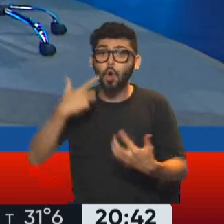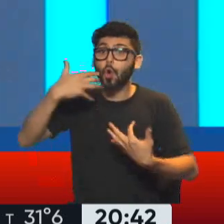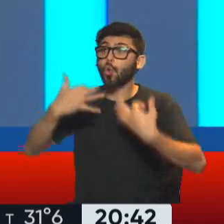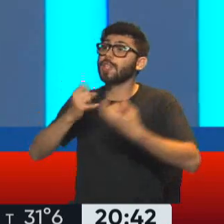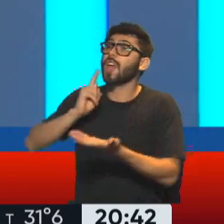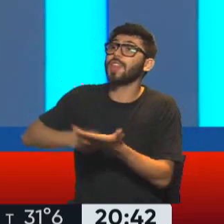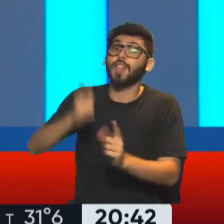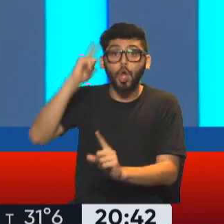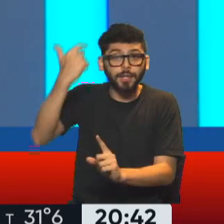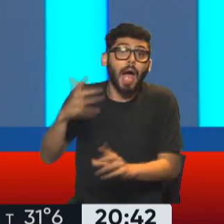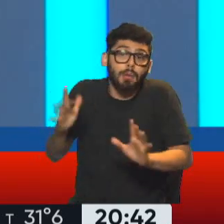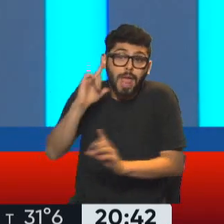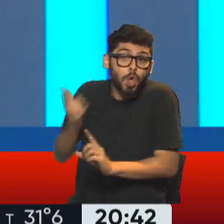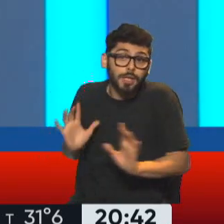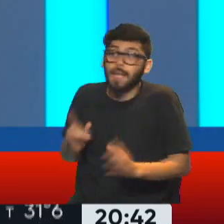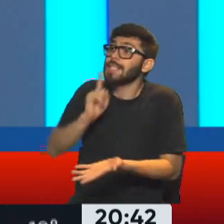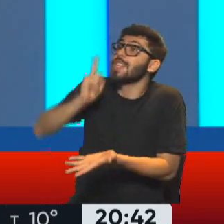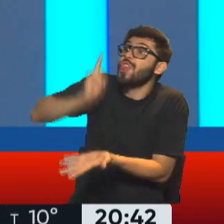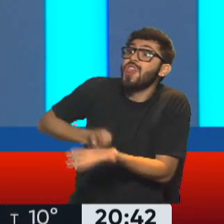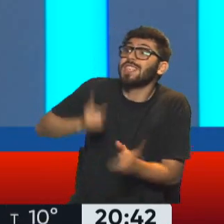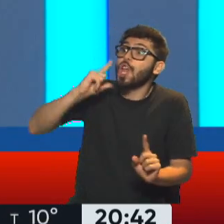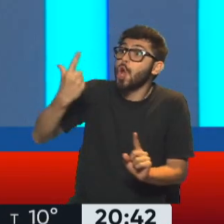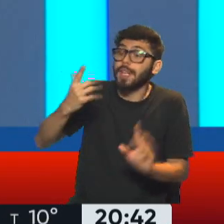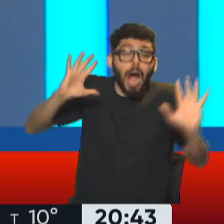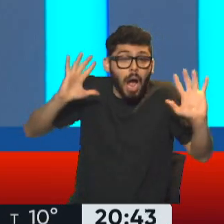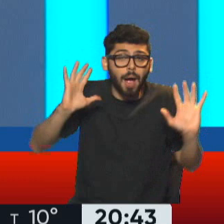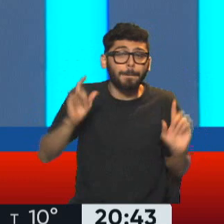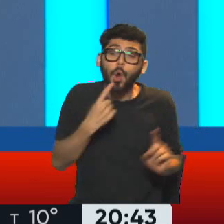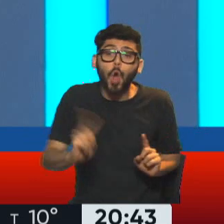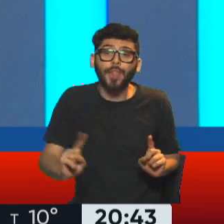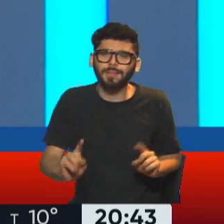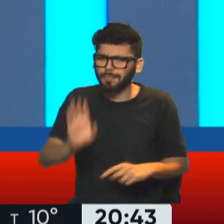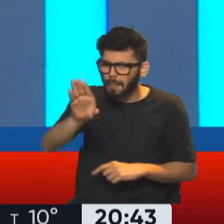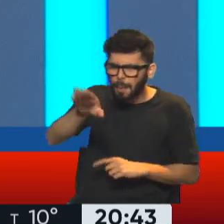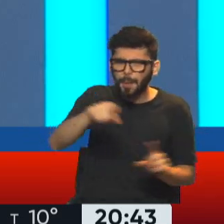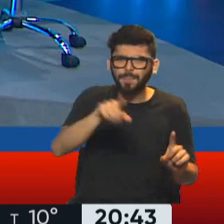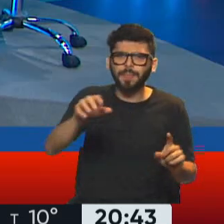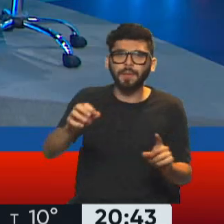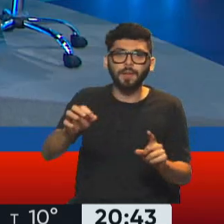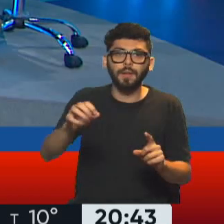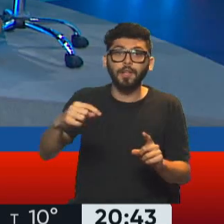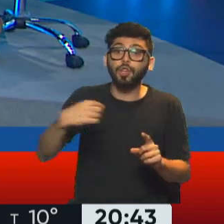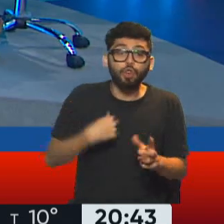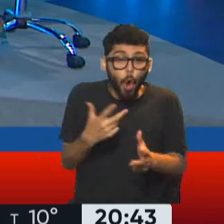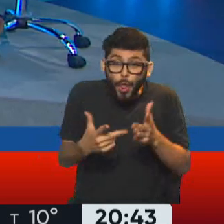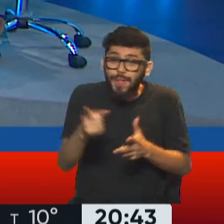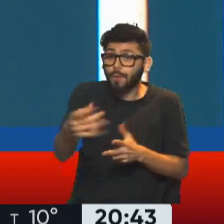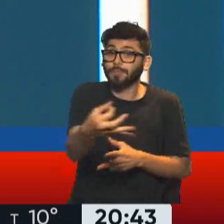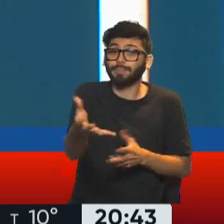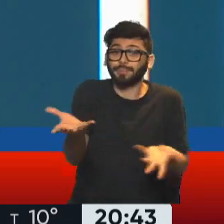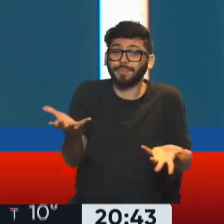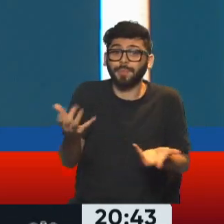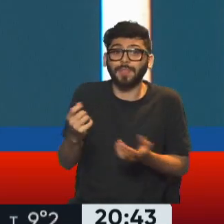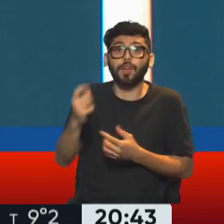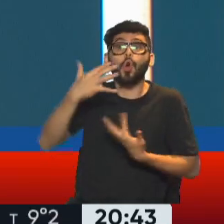que es inocente, será inocente. La justicia Bien. no ha dicho que es inocente. ¿Te das cuenta? No ha Acabo- dicho que es Estás inocente. diciendo lo que acabo de describir. Si la justicia